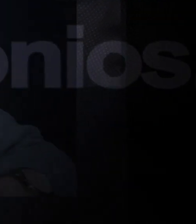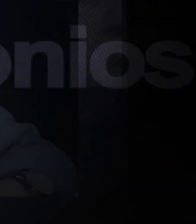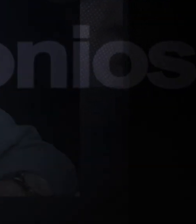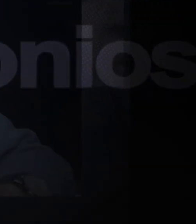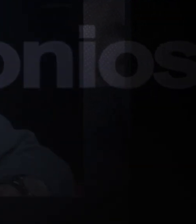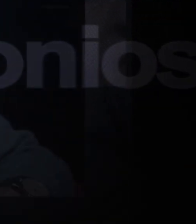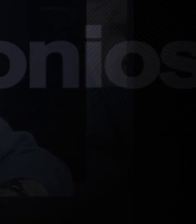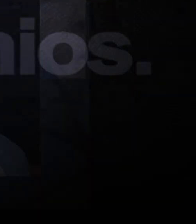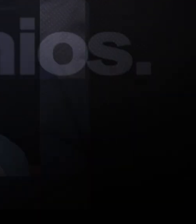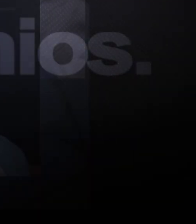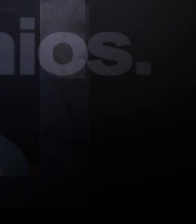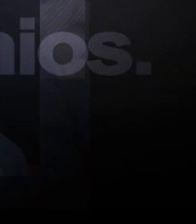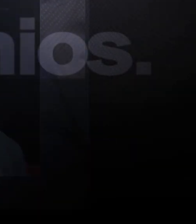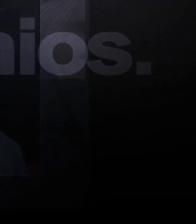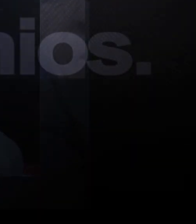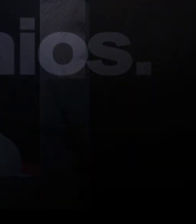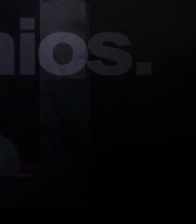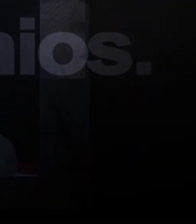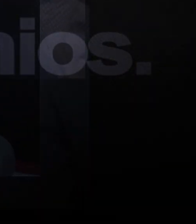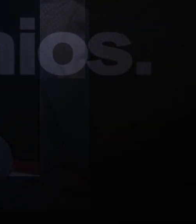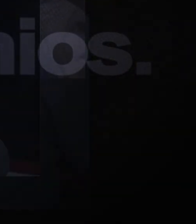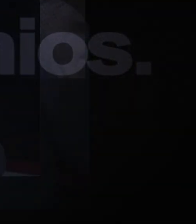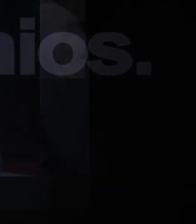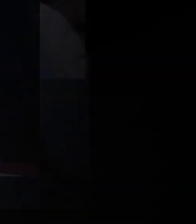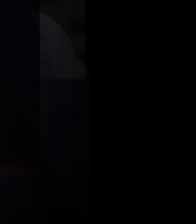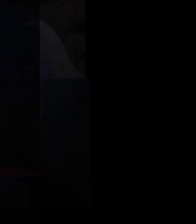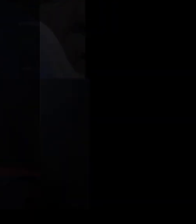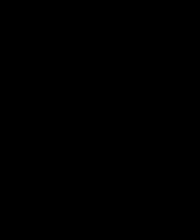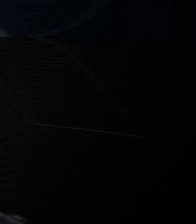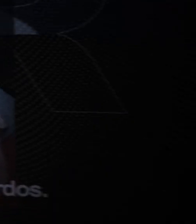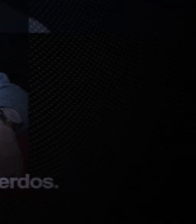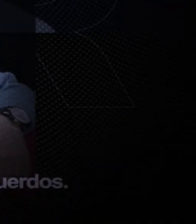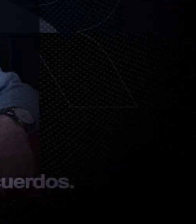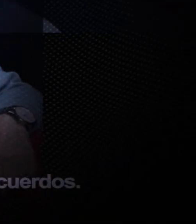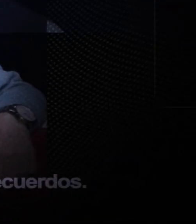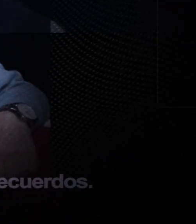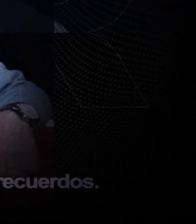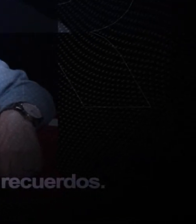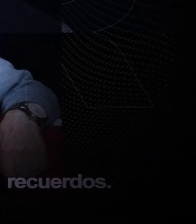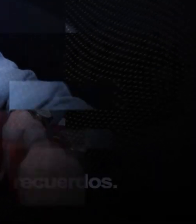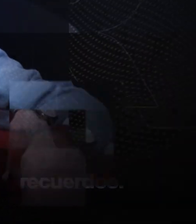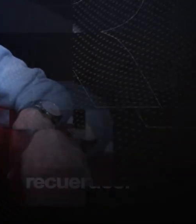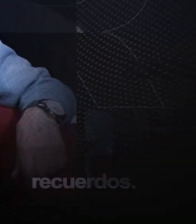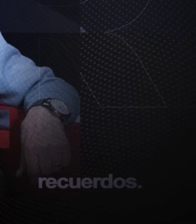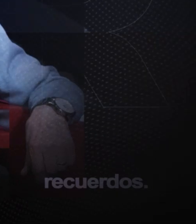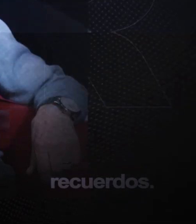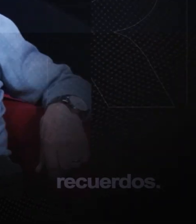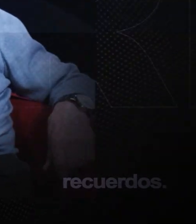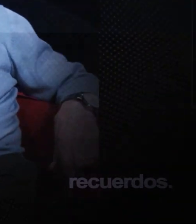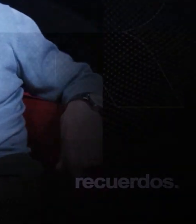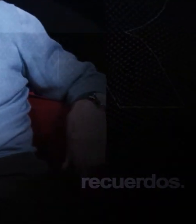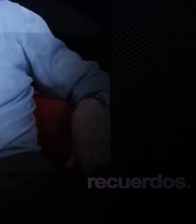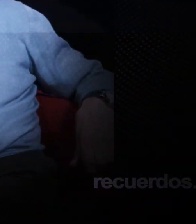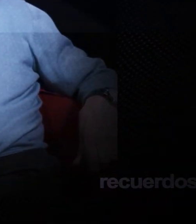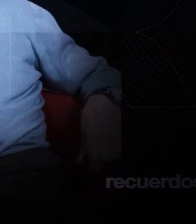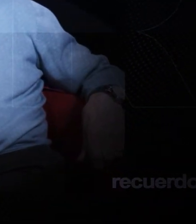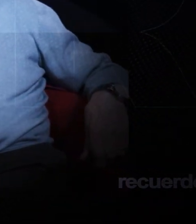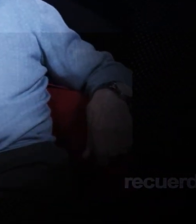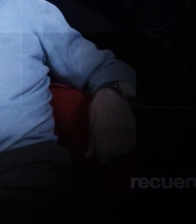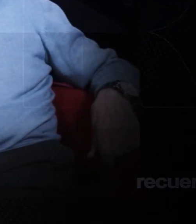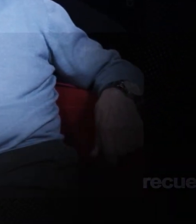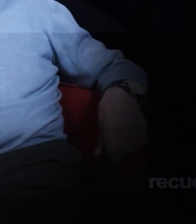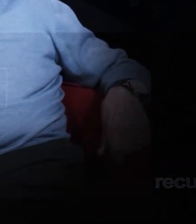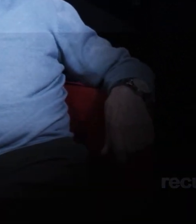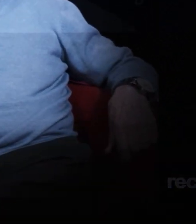manera permanente, haciendo Rostro con Historia. Chilenas y chilenos, como usted y yo,